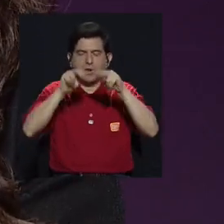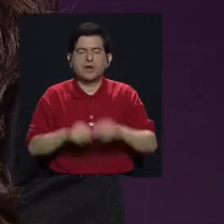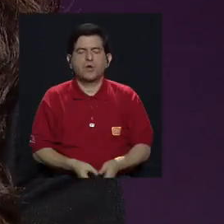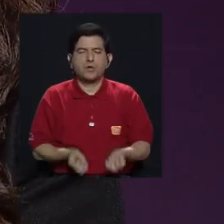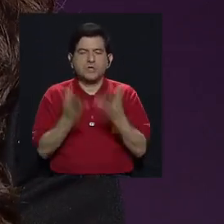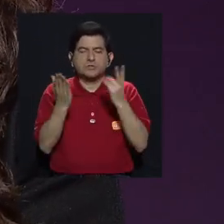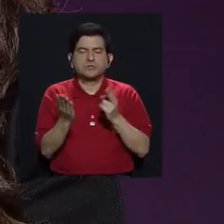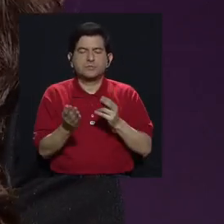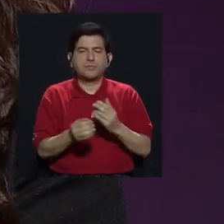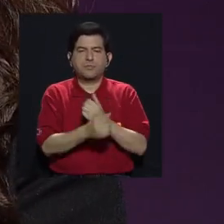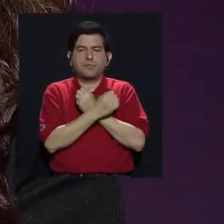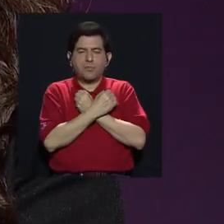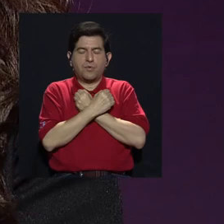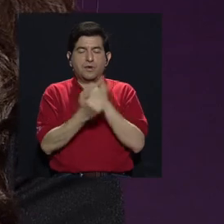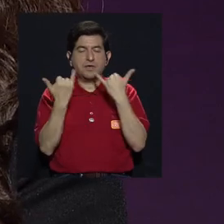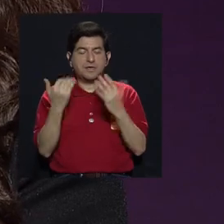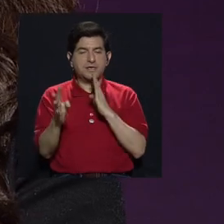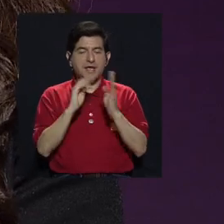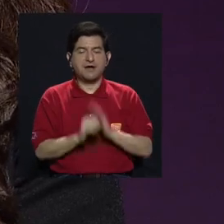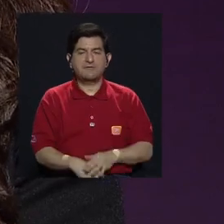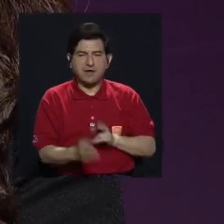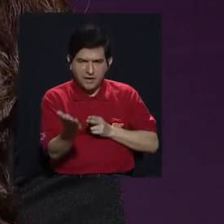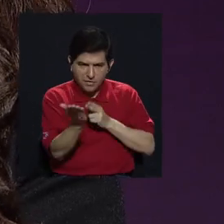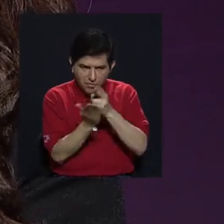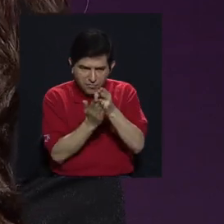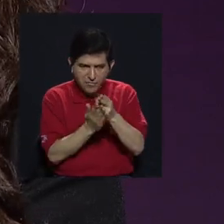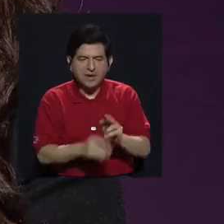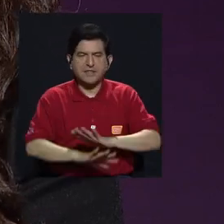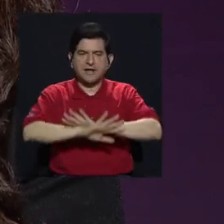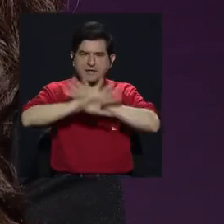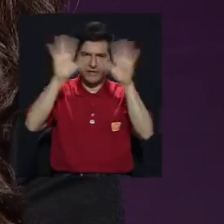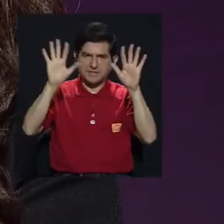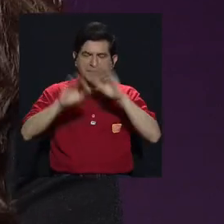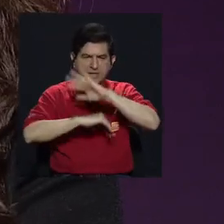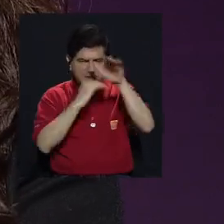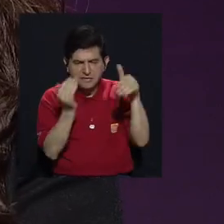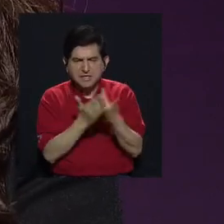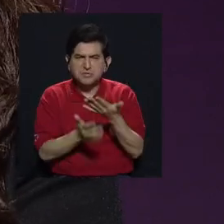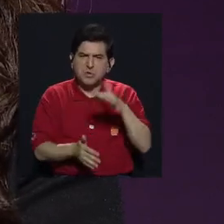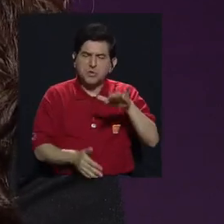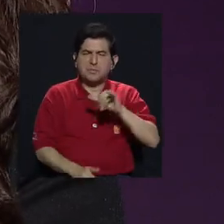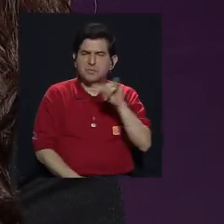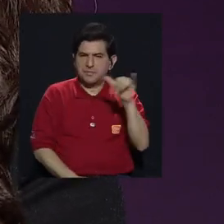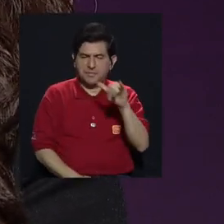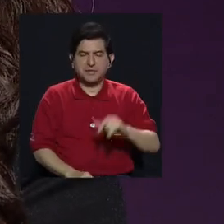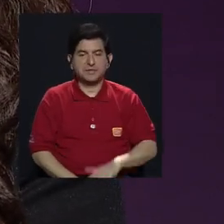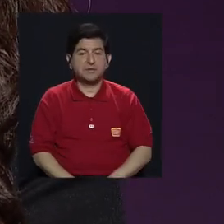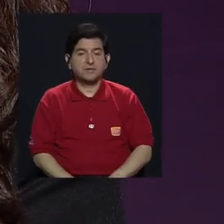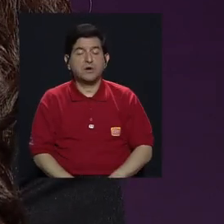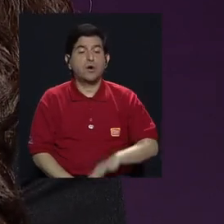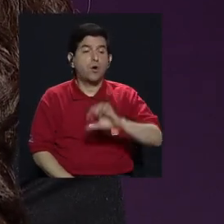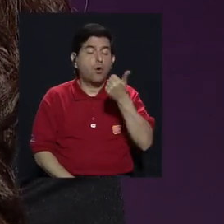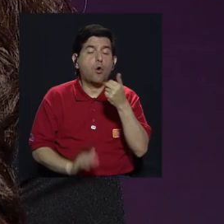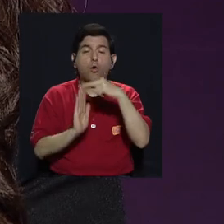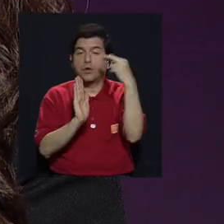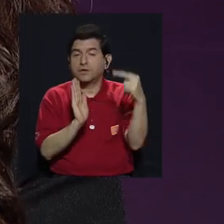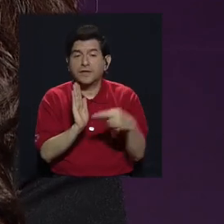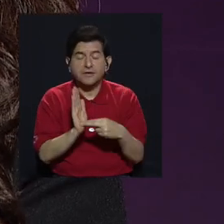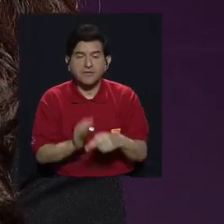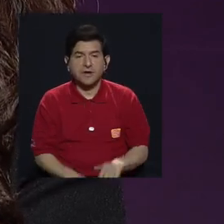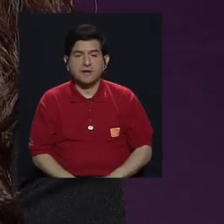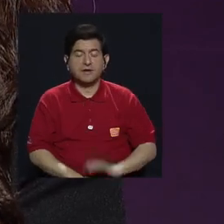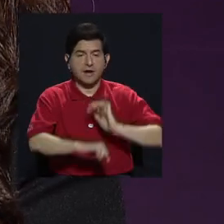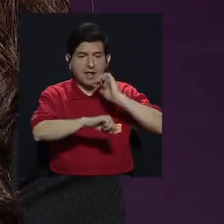mencionado la honestidad o la integridad, la transparencia, que todo es un poco más o menos lo mismo. Uh-huh. También otra regla es